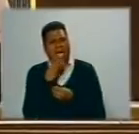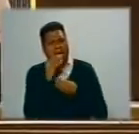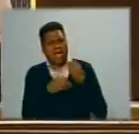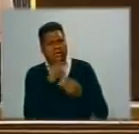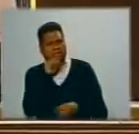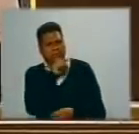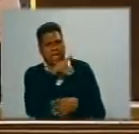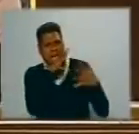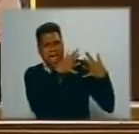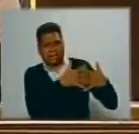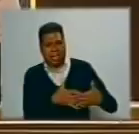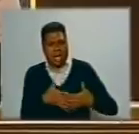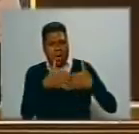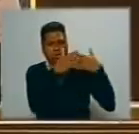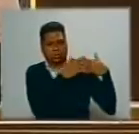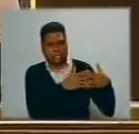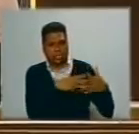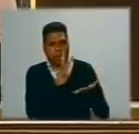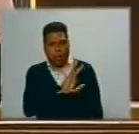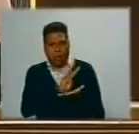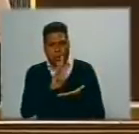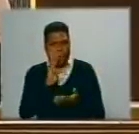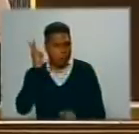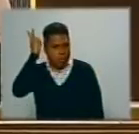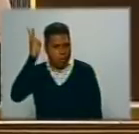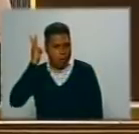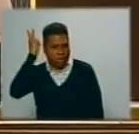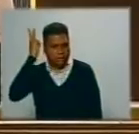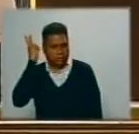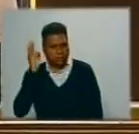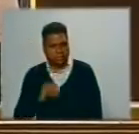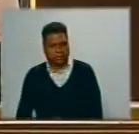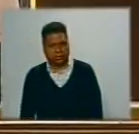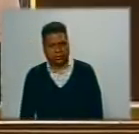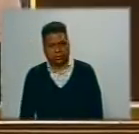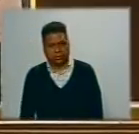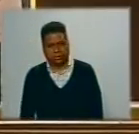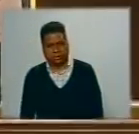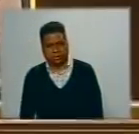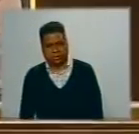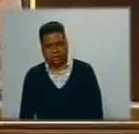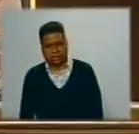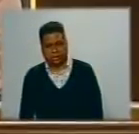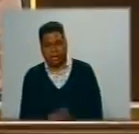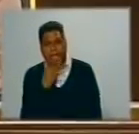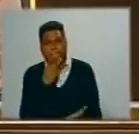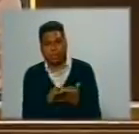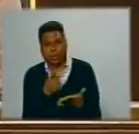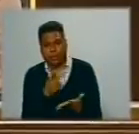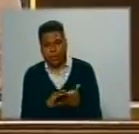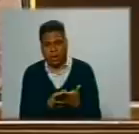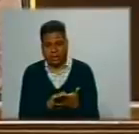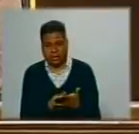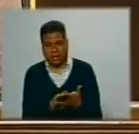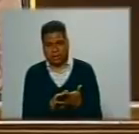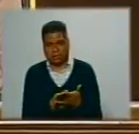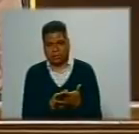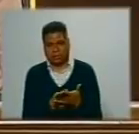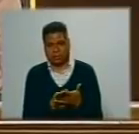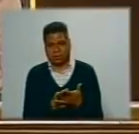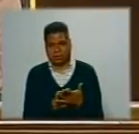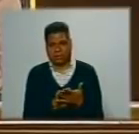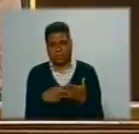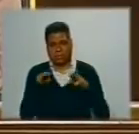que llama a una coalición internacional. Fue propuesta y promovida por el presidente Nicolás Maduro, una mesa